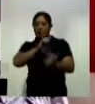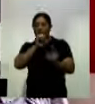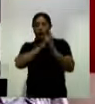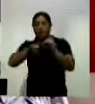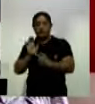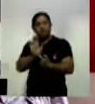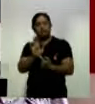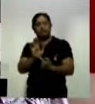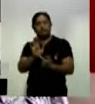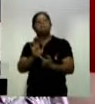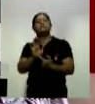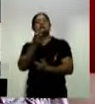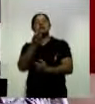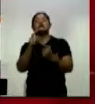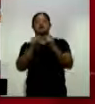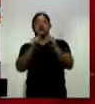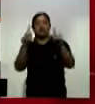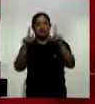que es Tlaxcala.